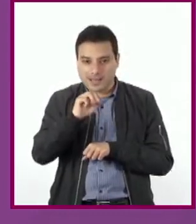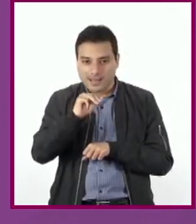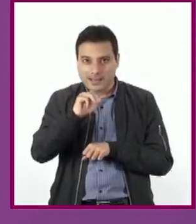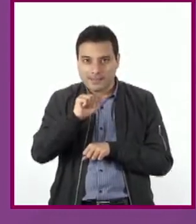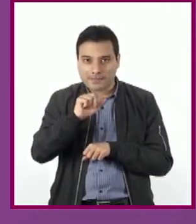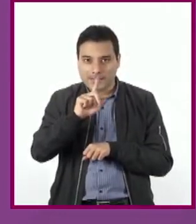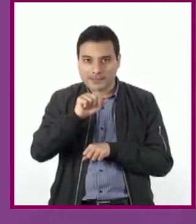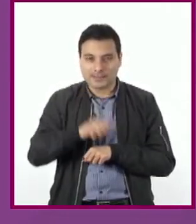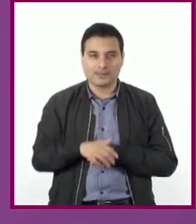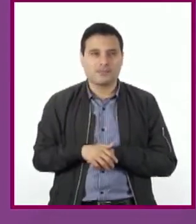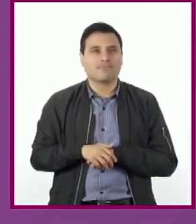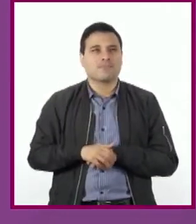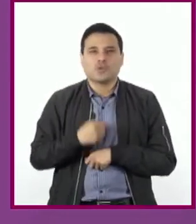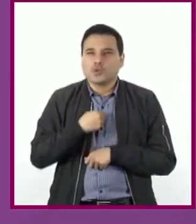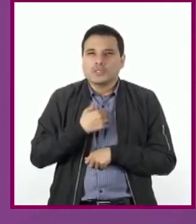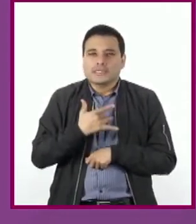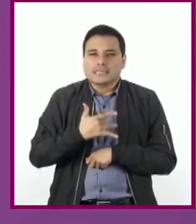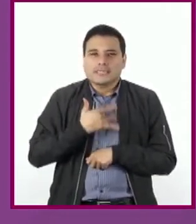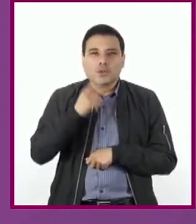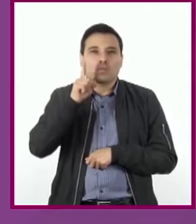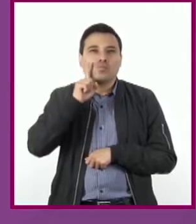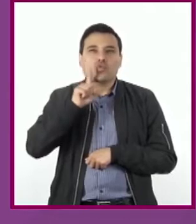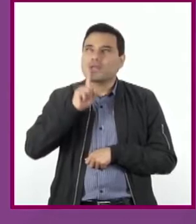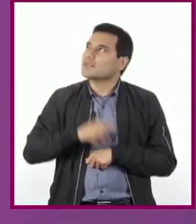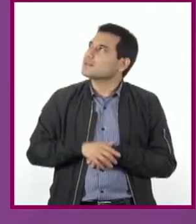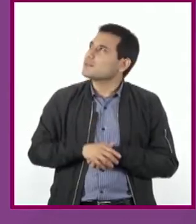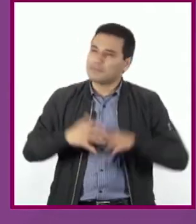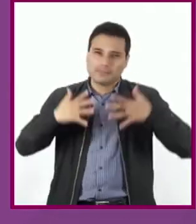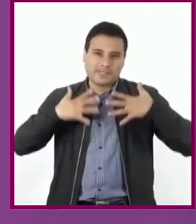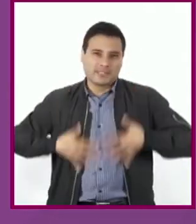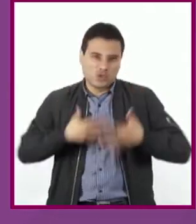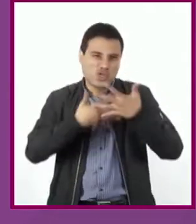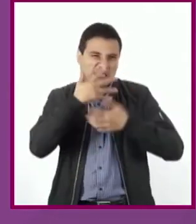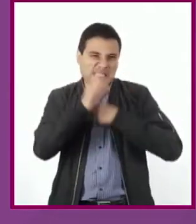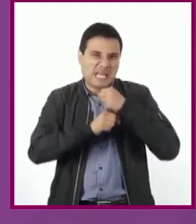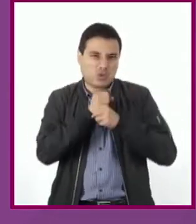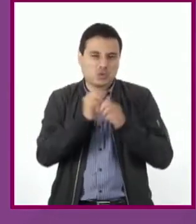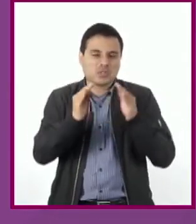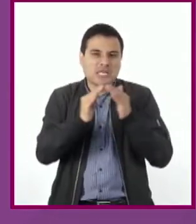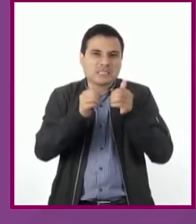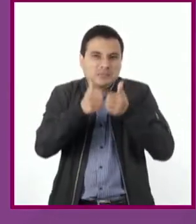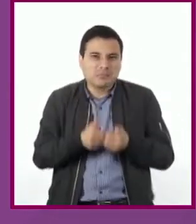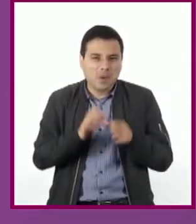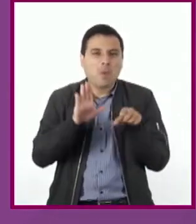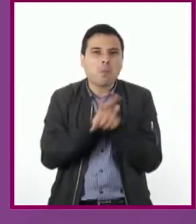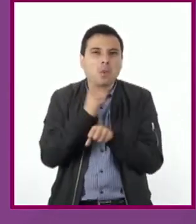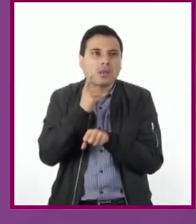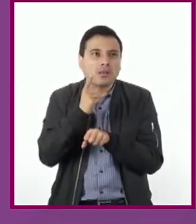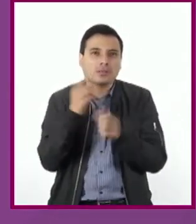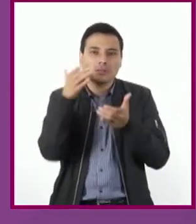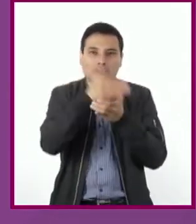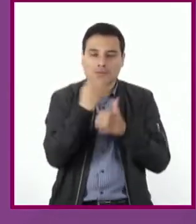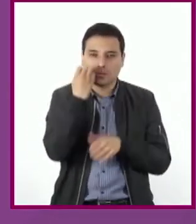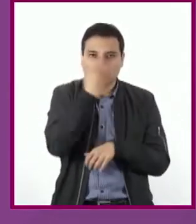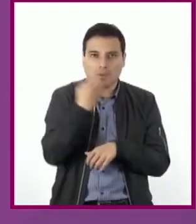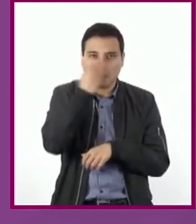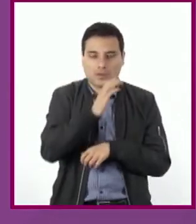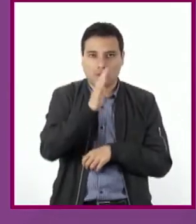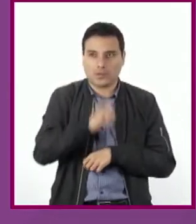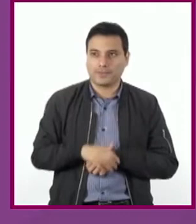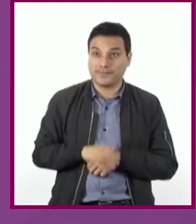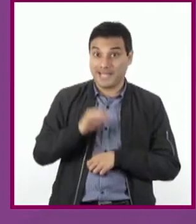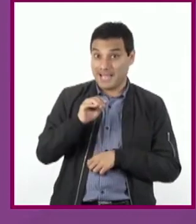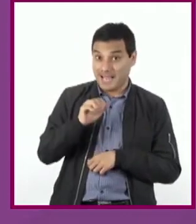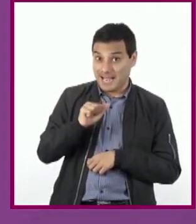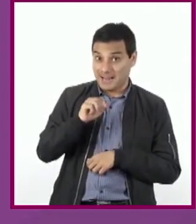que Ángela tiene 15 años. Está en su casa porque no puede ir a la escuela. Amada tiene